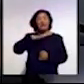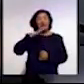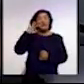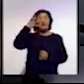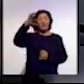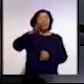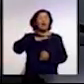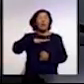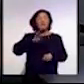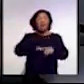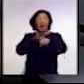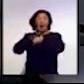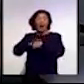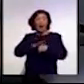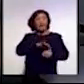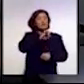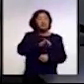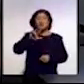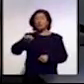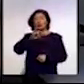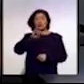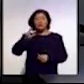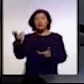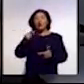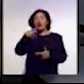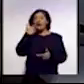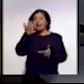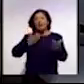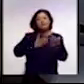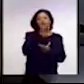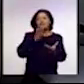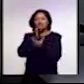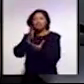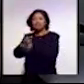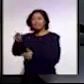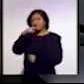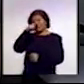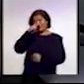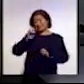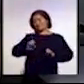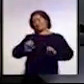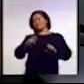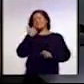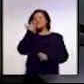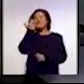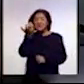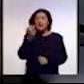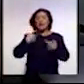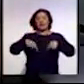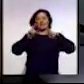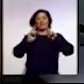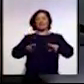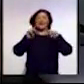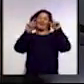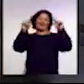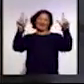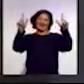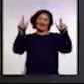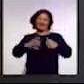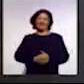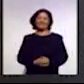para aquellas personas que quieran entrarle y también sentirse orgullosos de poder representar a nuestro estado pues